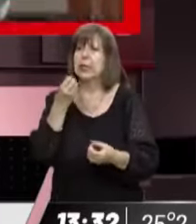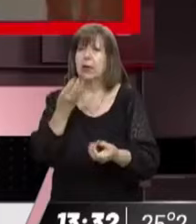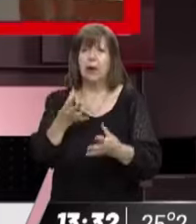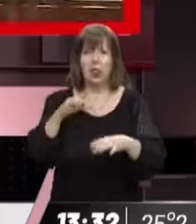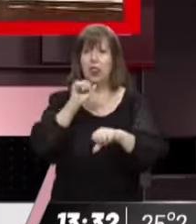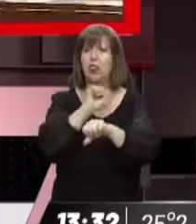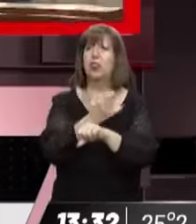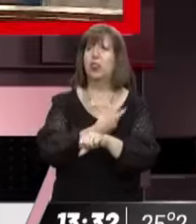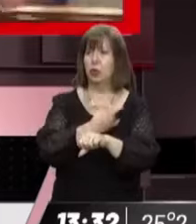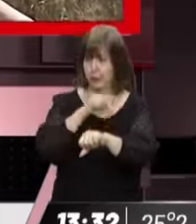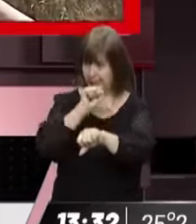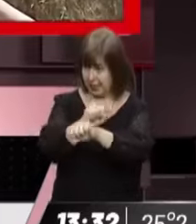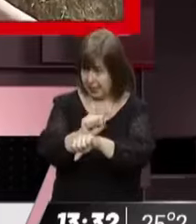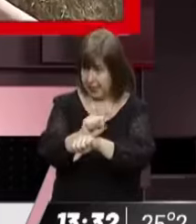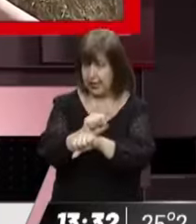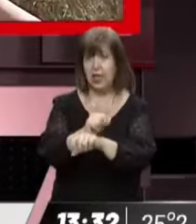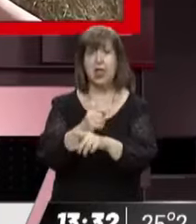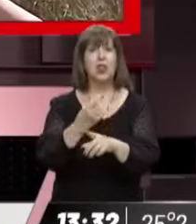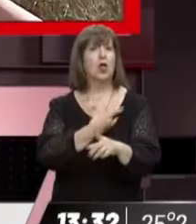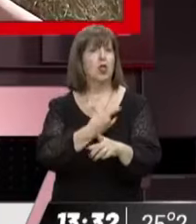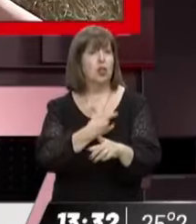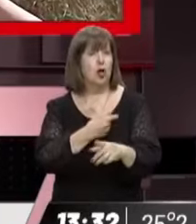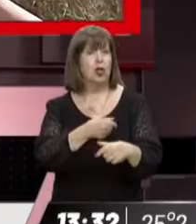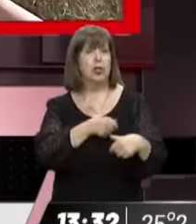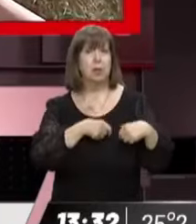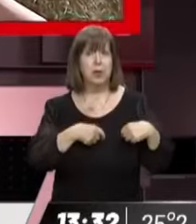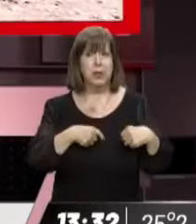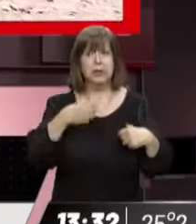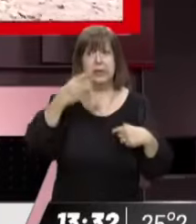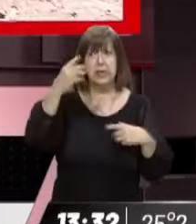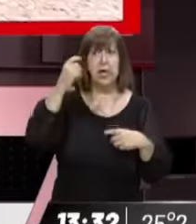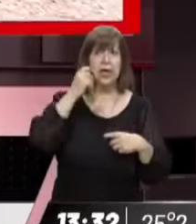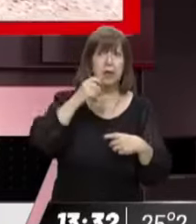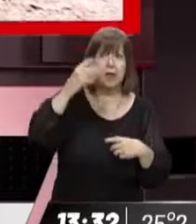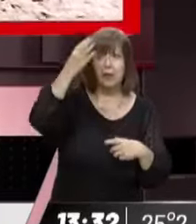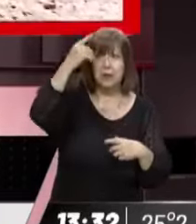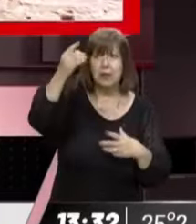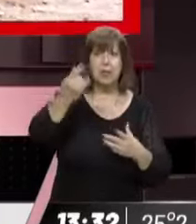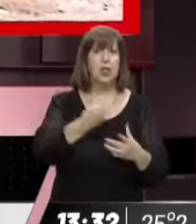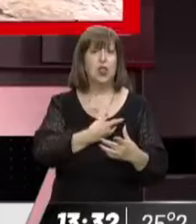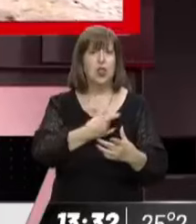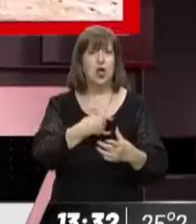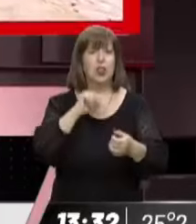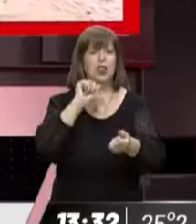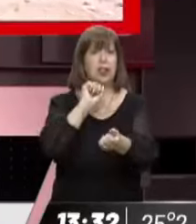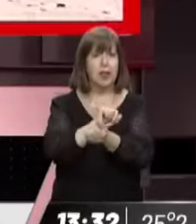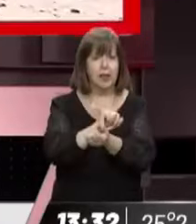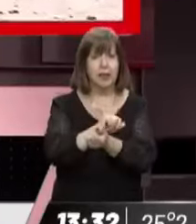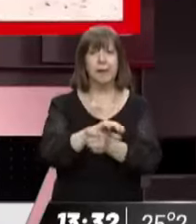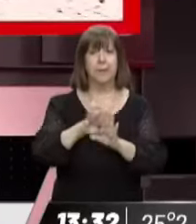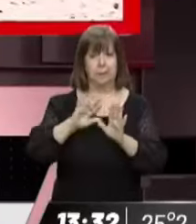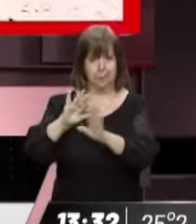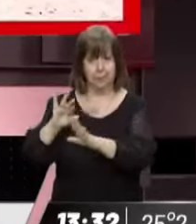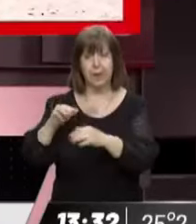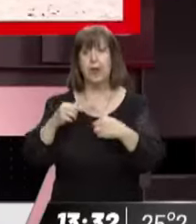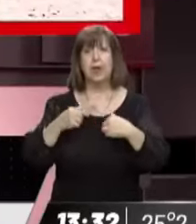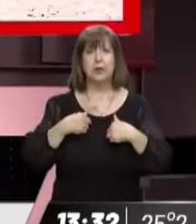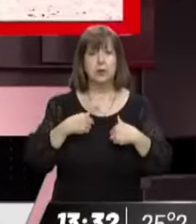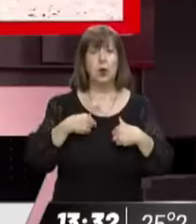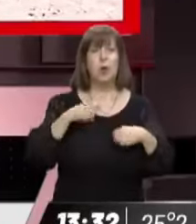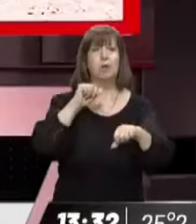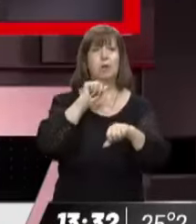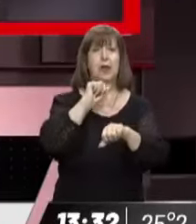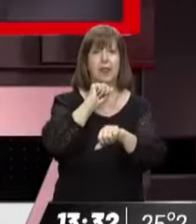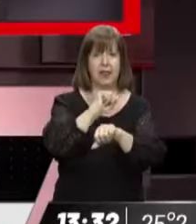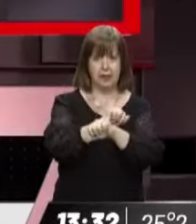a quedar alojado en alguna dependencia de la zona este y después cómo continúa? Por lo pronto va a quedar